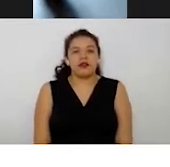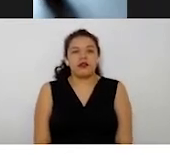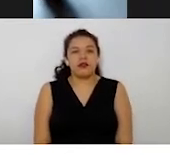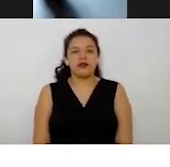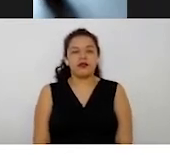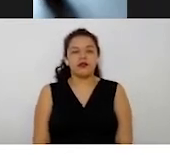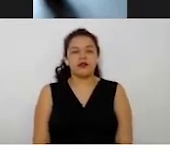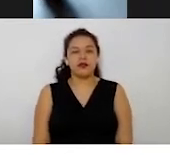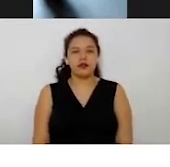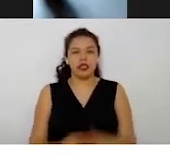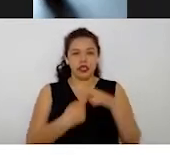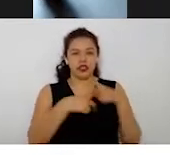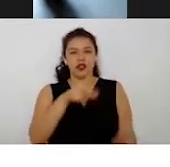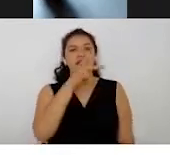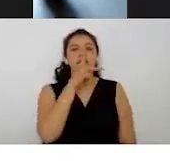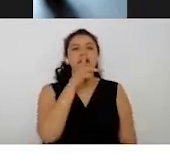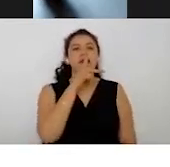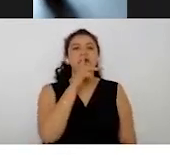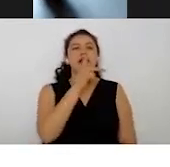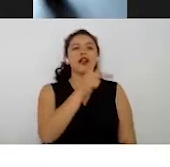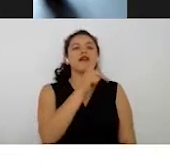Empieza con P.